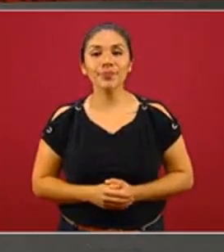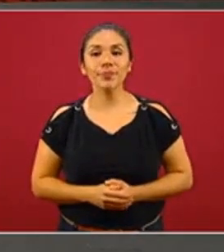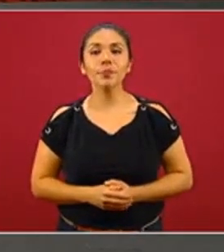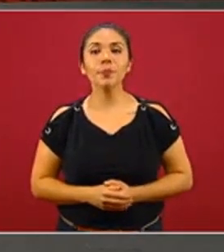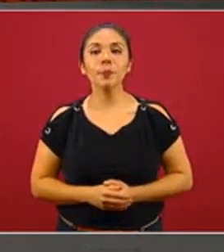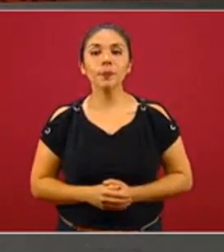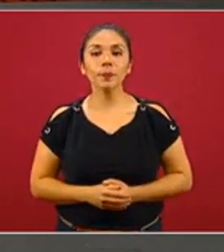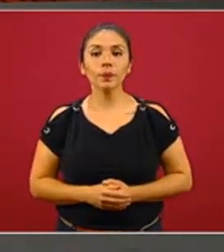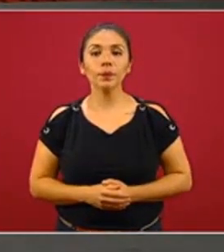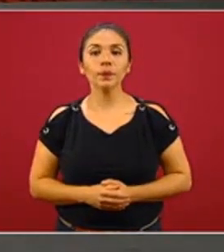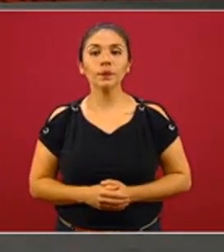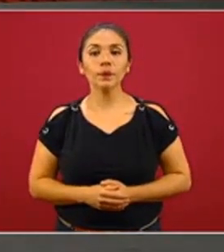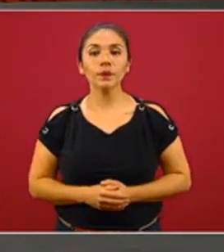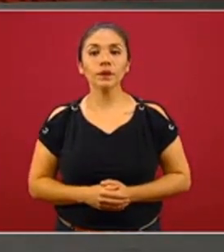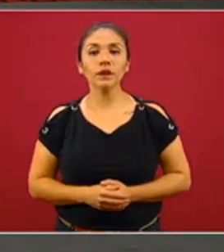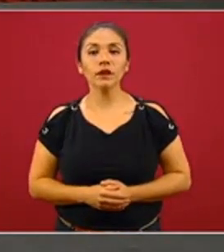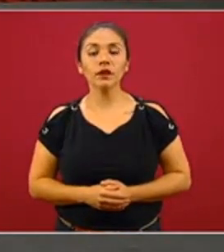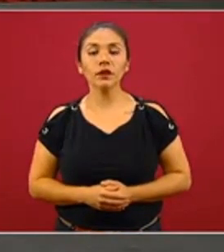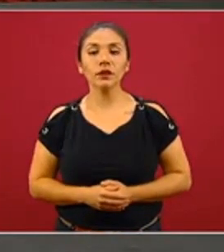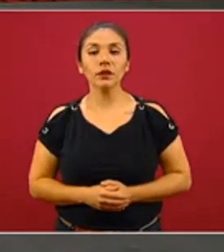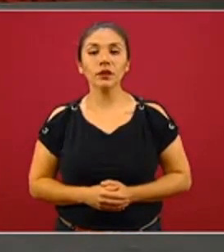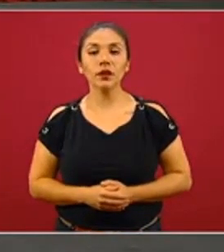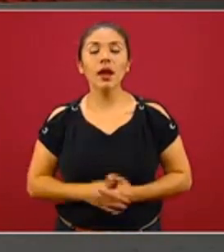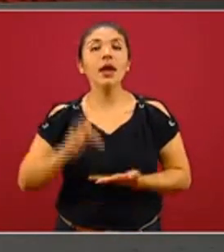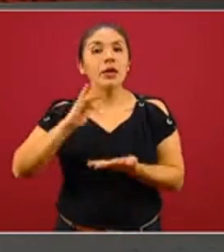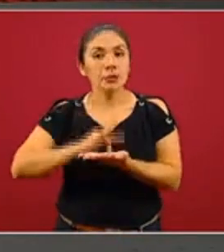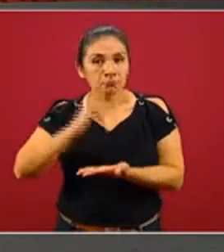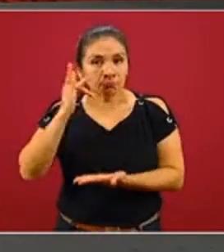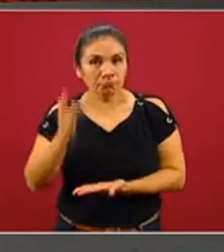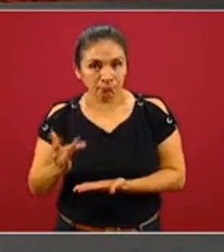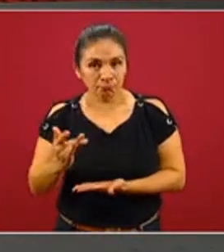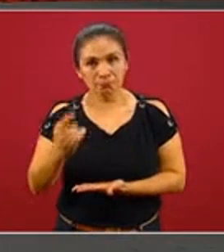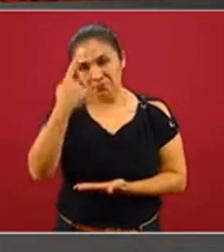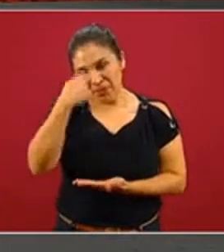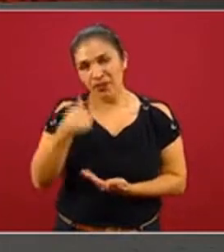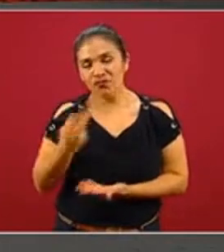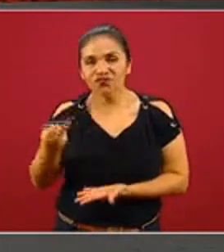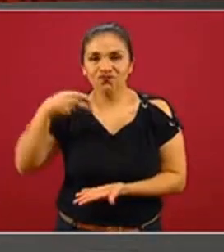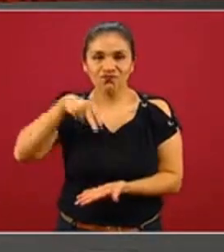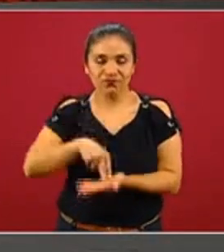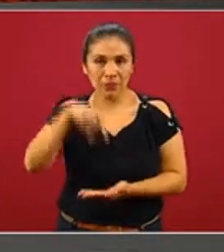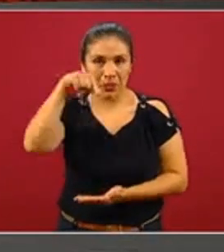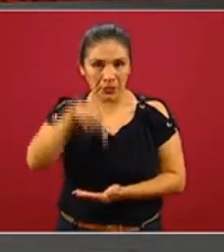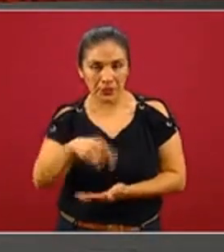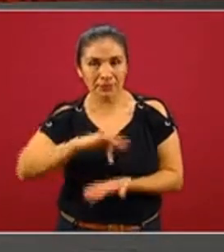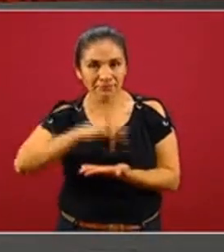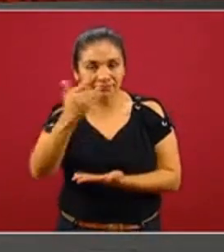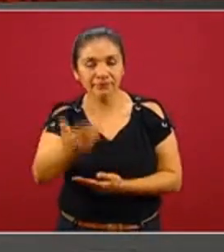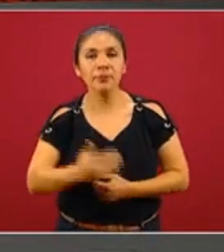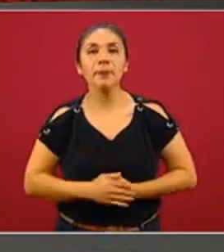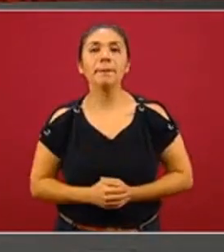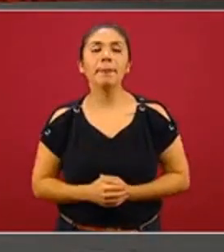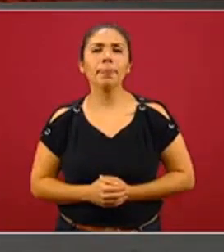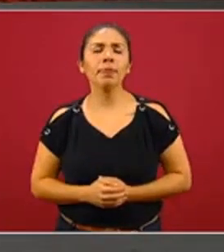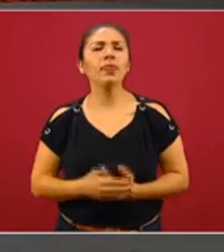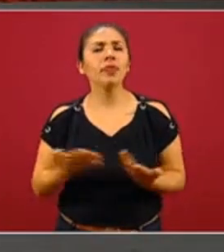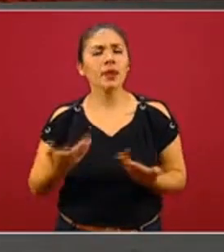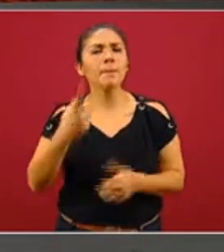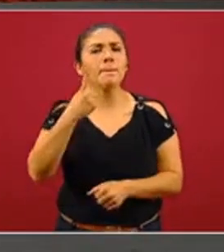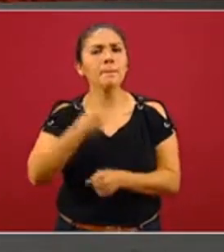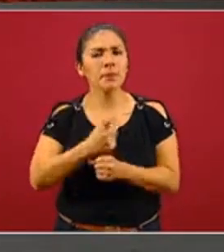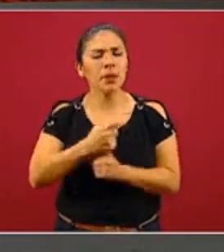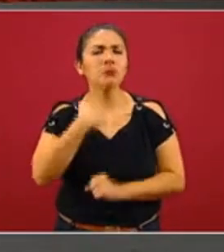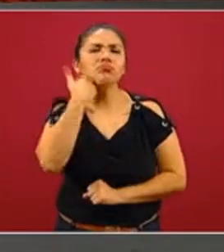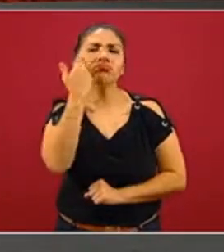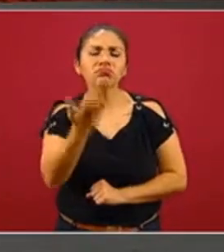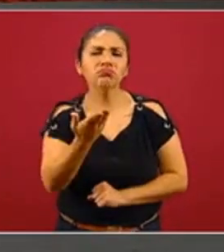Bien, pueden poner la presentación, por favor. Muchas gracias por el espacio, Hugo. Bueno, primero